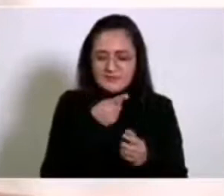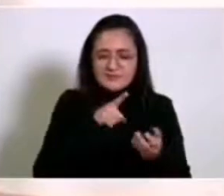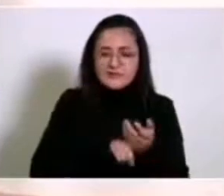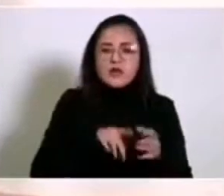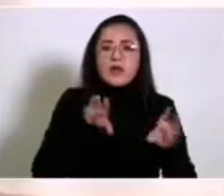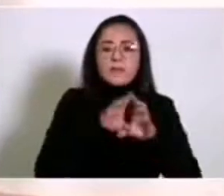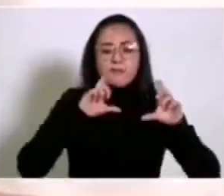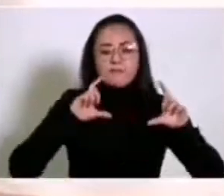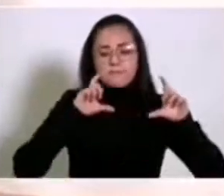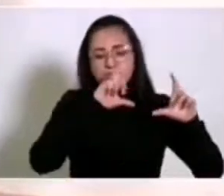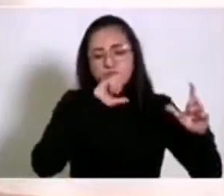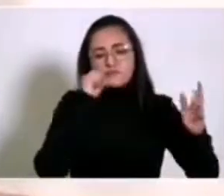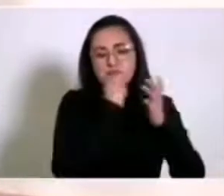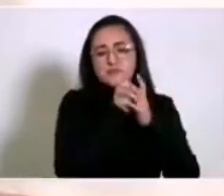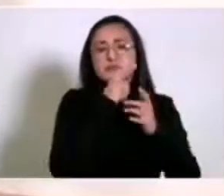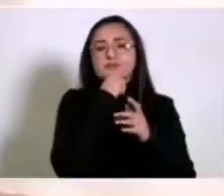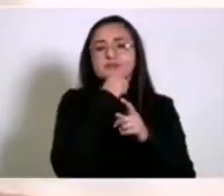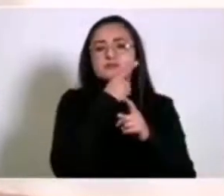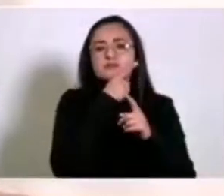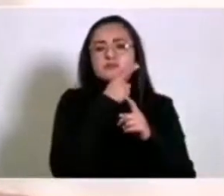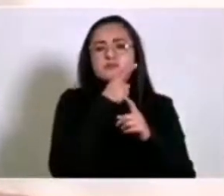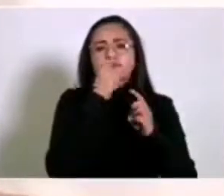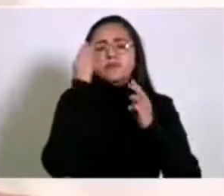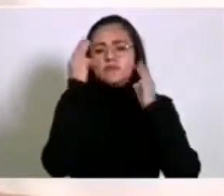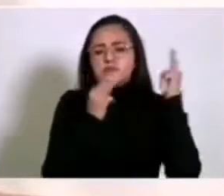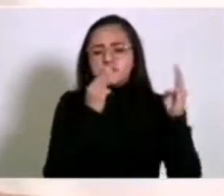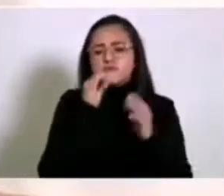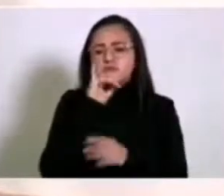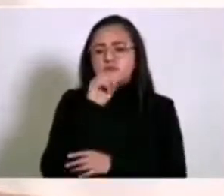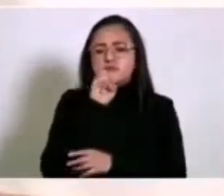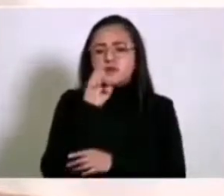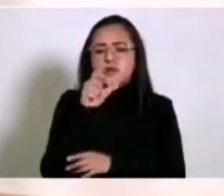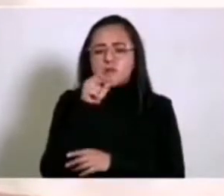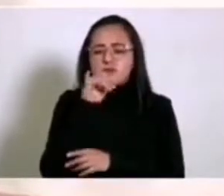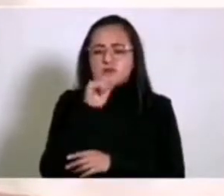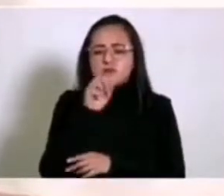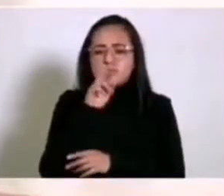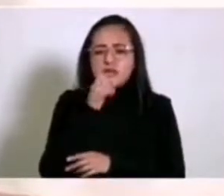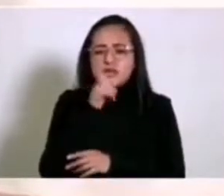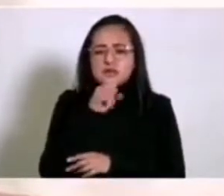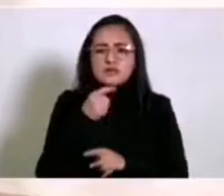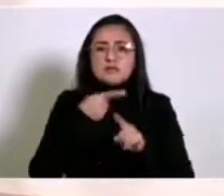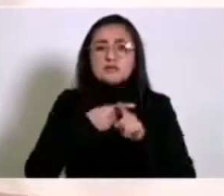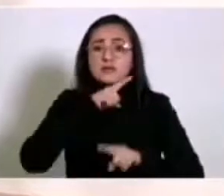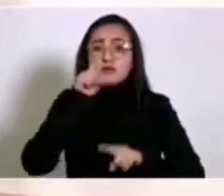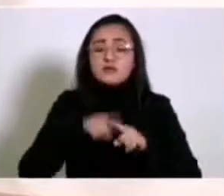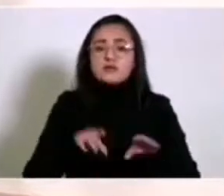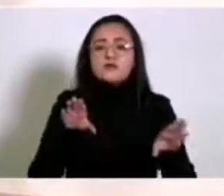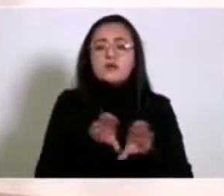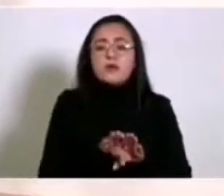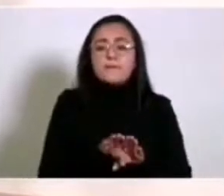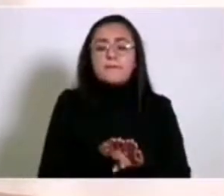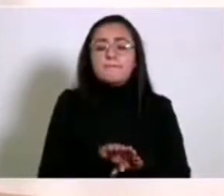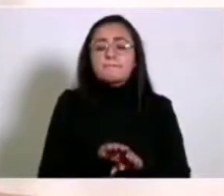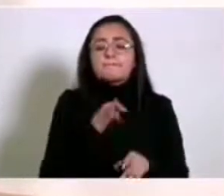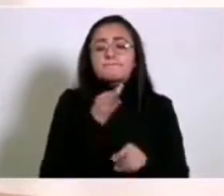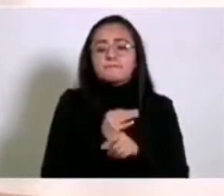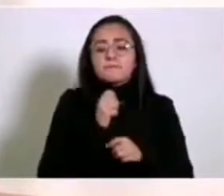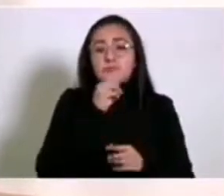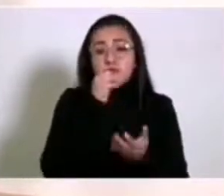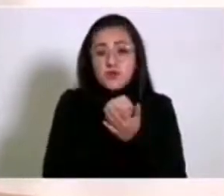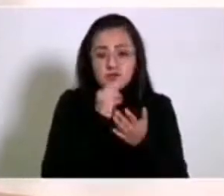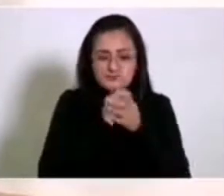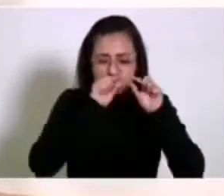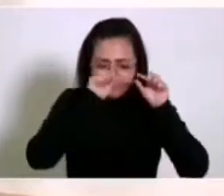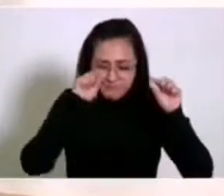escudo inquisitorio de la colección del museo josé luis bello y gonzález al que le fue retirada la montura de phil y grana de oro que tenía